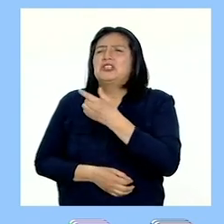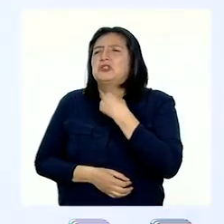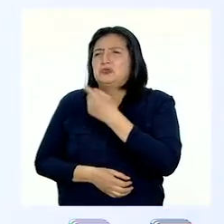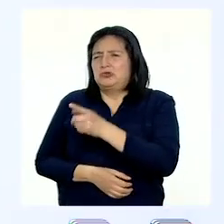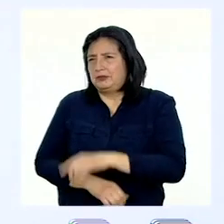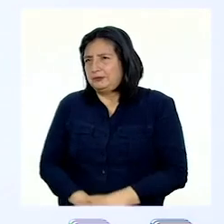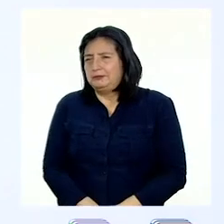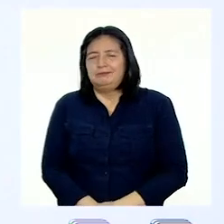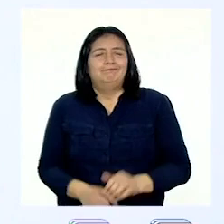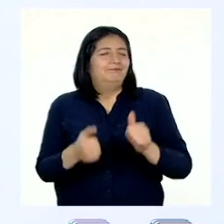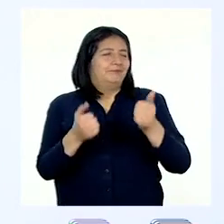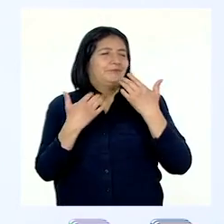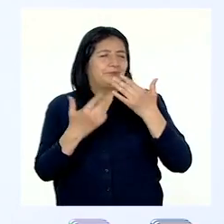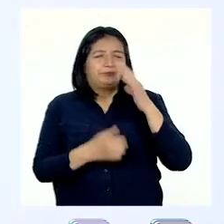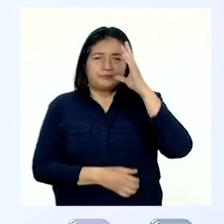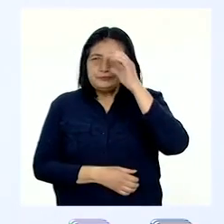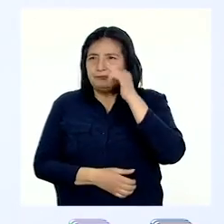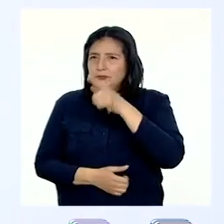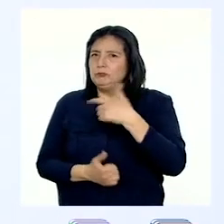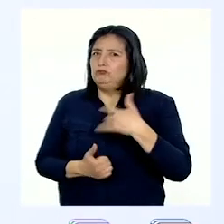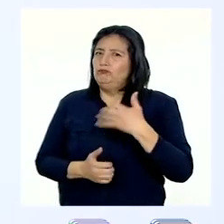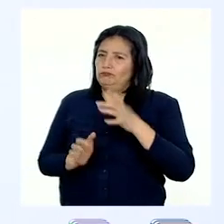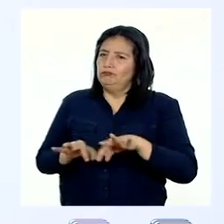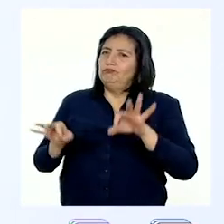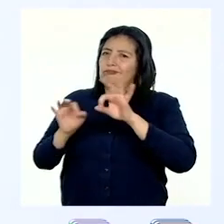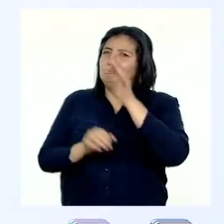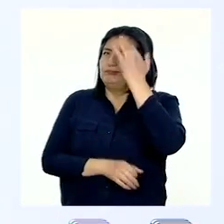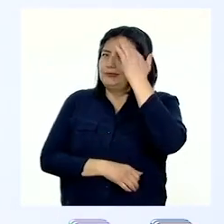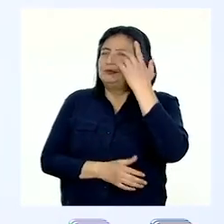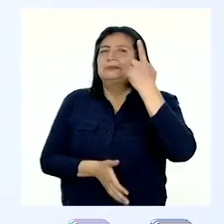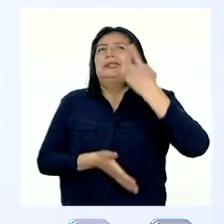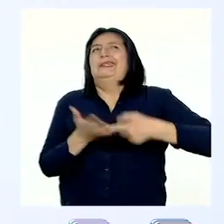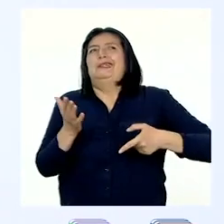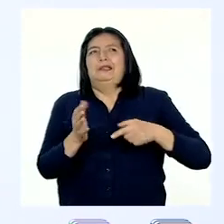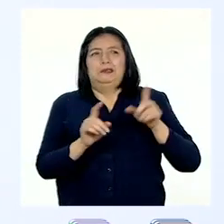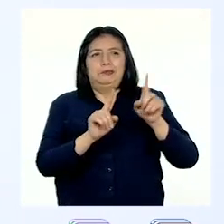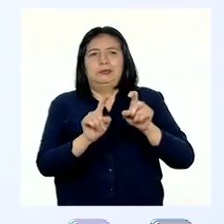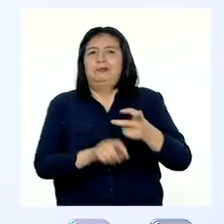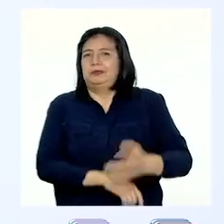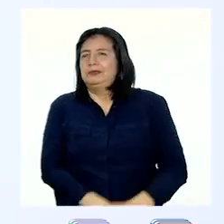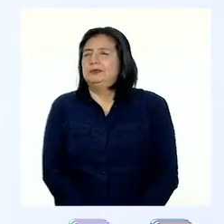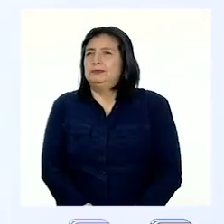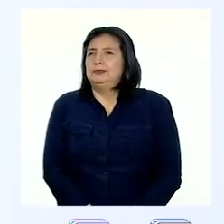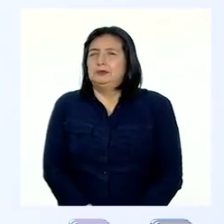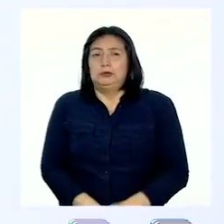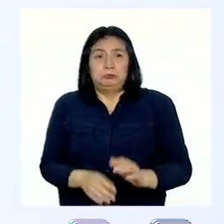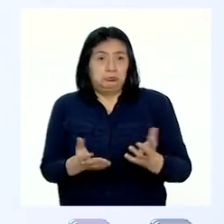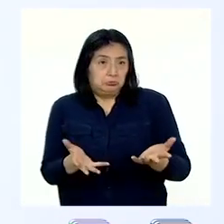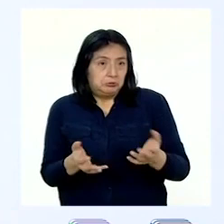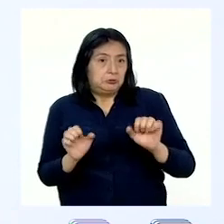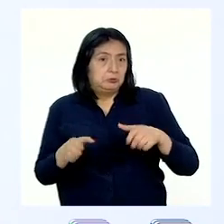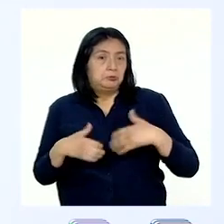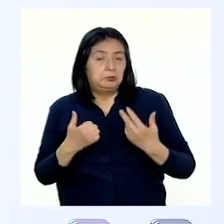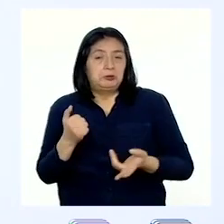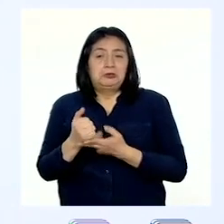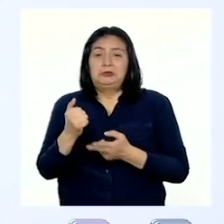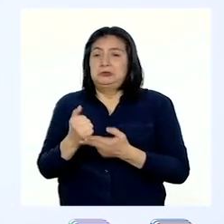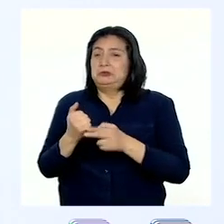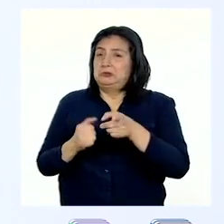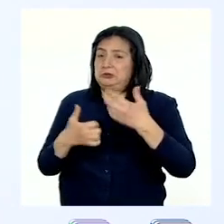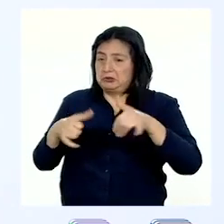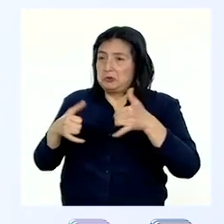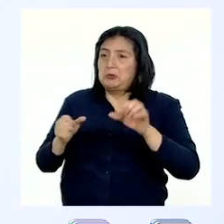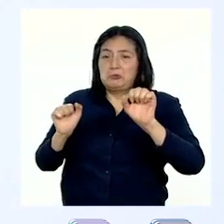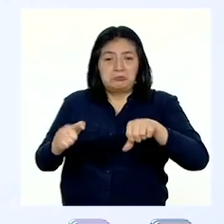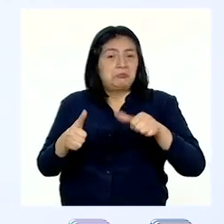gusta. Gracias, chicos y chicas. Qué importante saber para qué preguntamos cada cosa. De esta manera podemos garantizar que nuestro